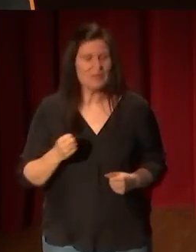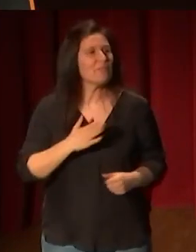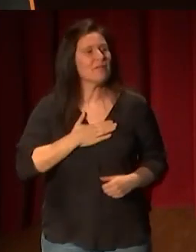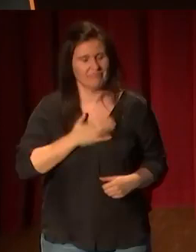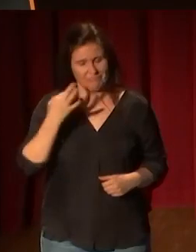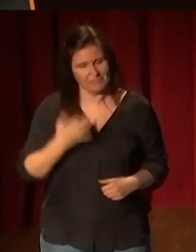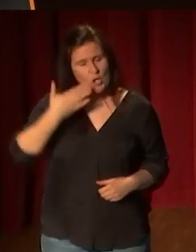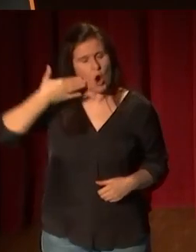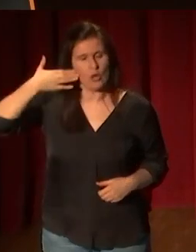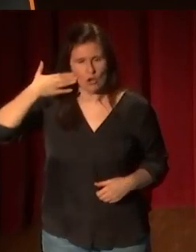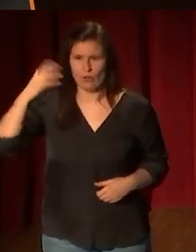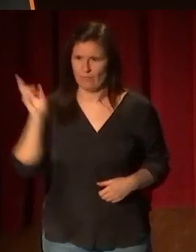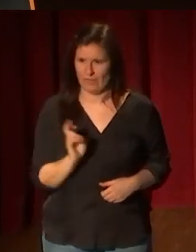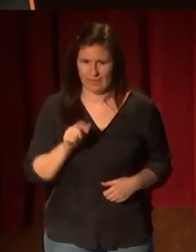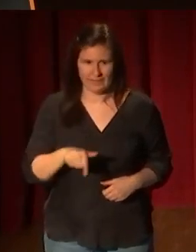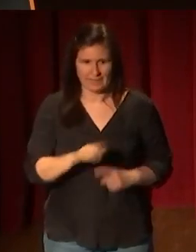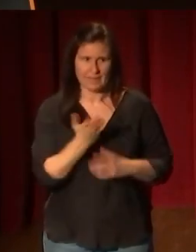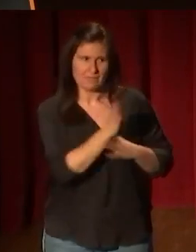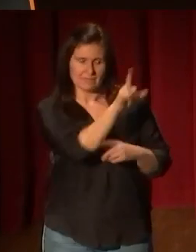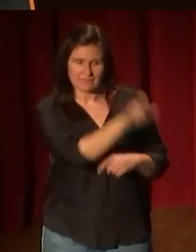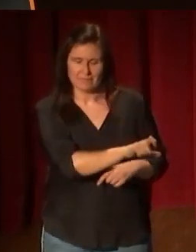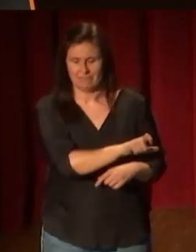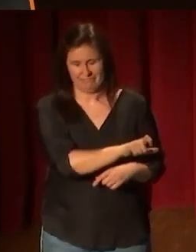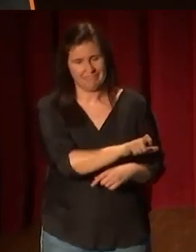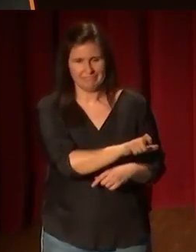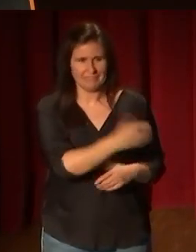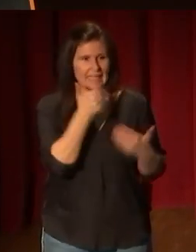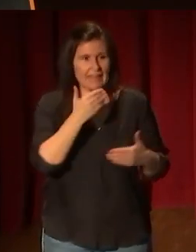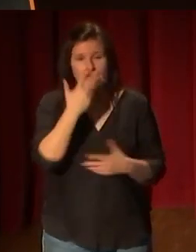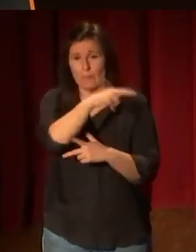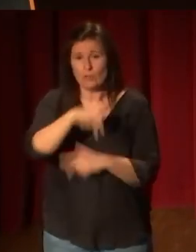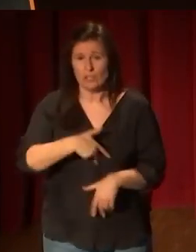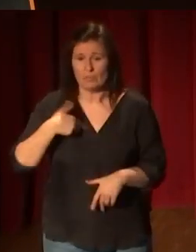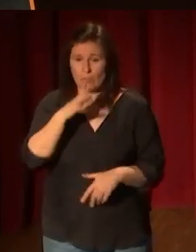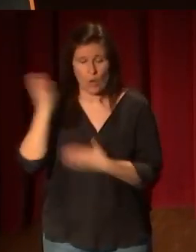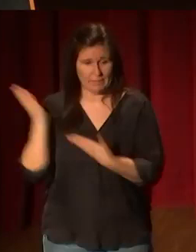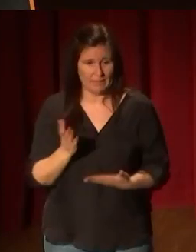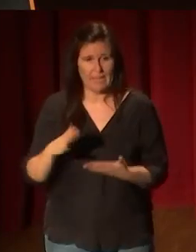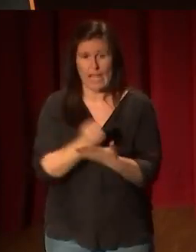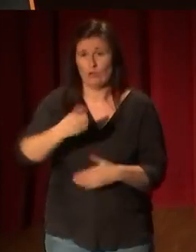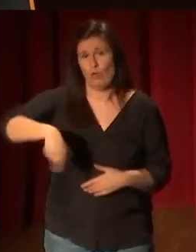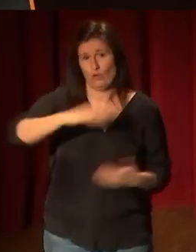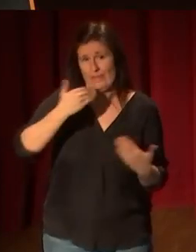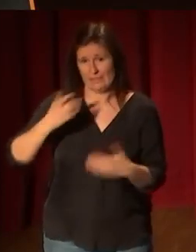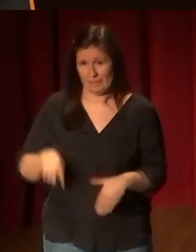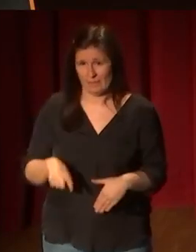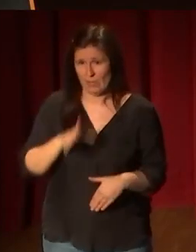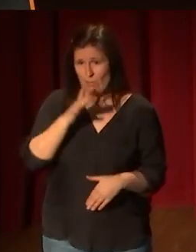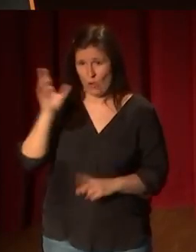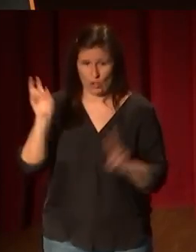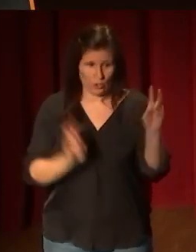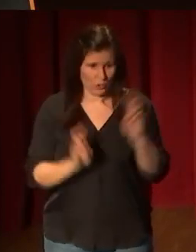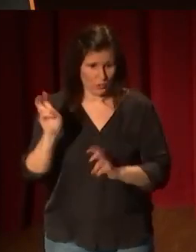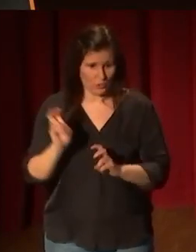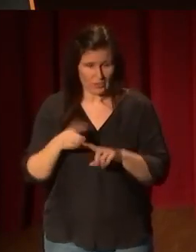estar hoy aquí que me haya presentado ella doy las gracias al museo del prado' por su invitación y a todos ustedes por estar